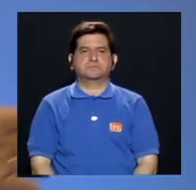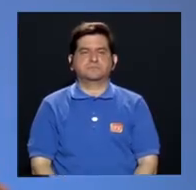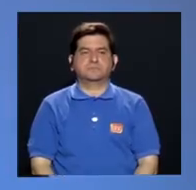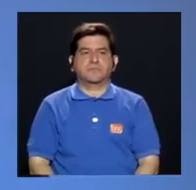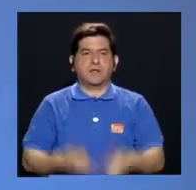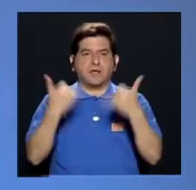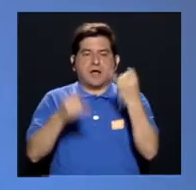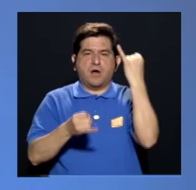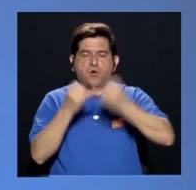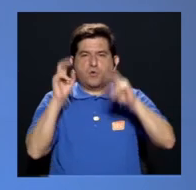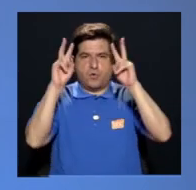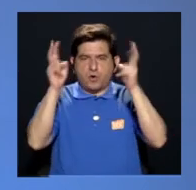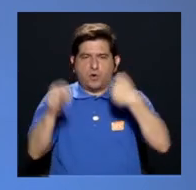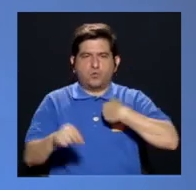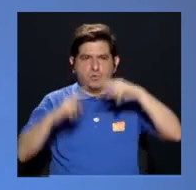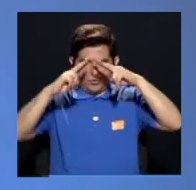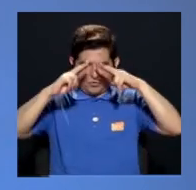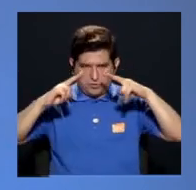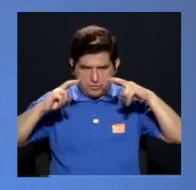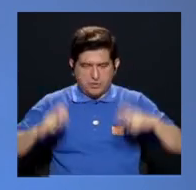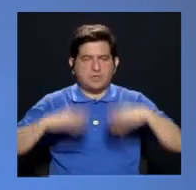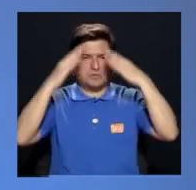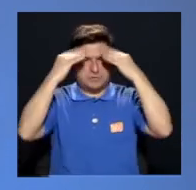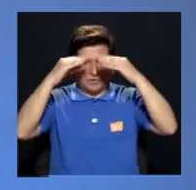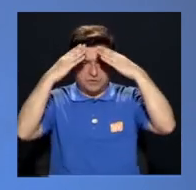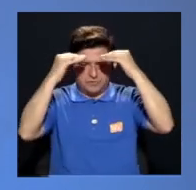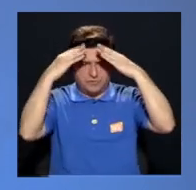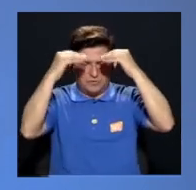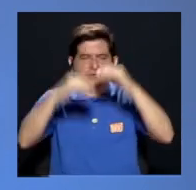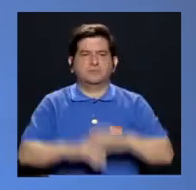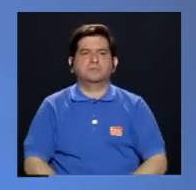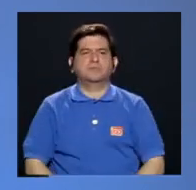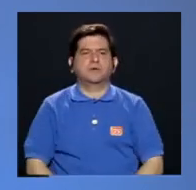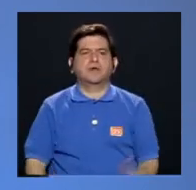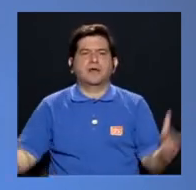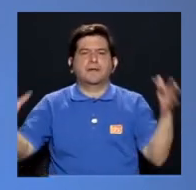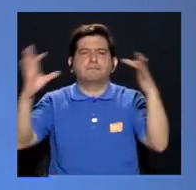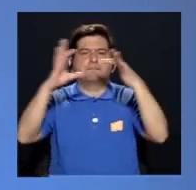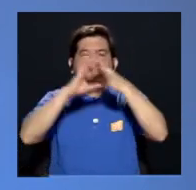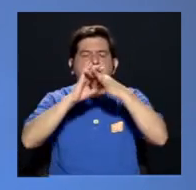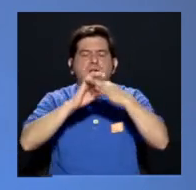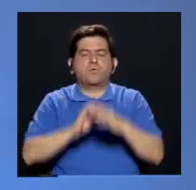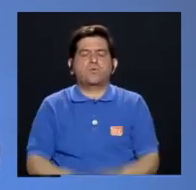Pasamos al último tema que voy a tocar en este informe, que es el vínculo